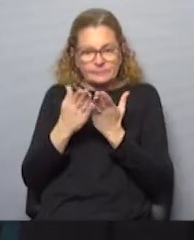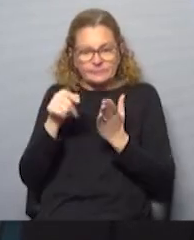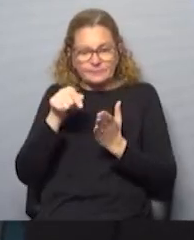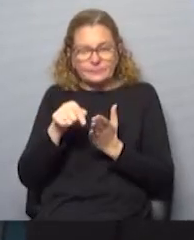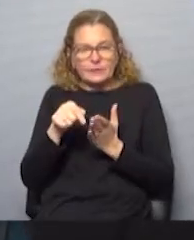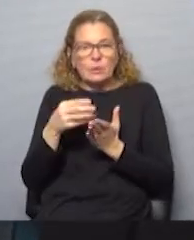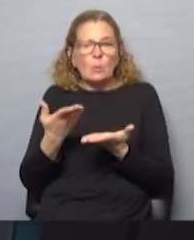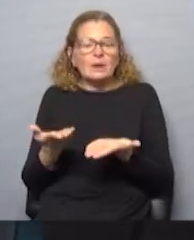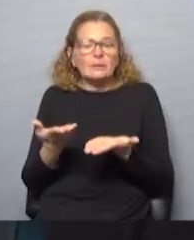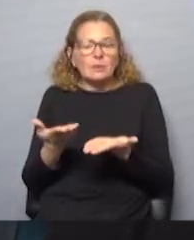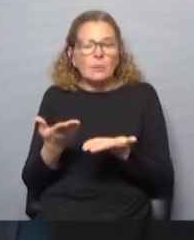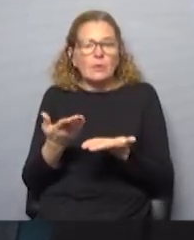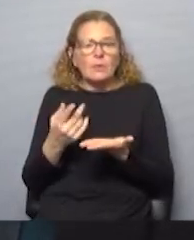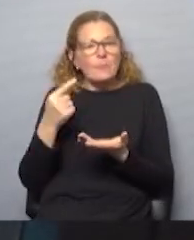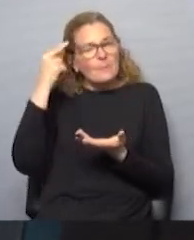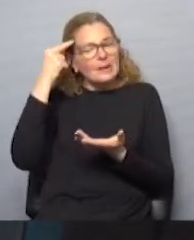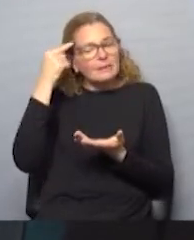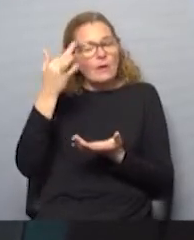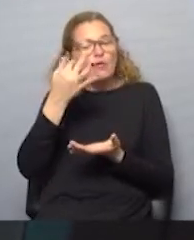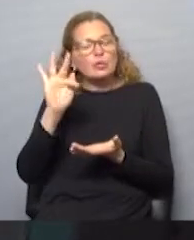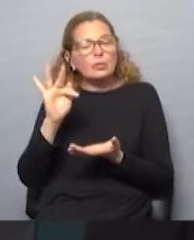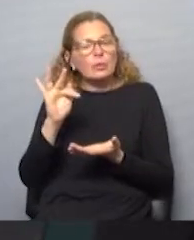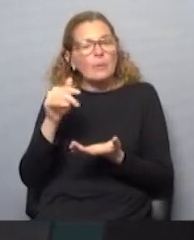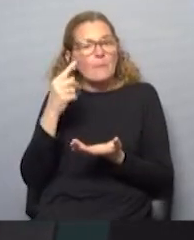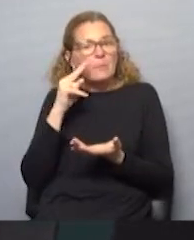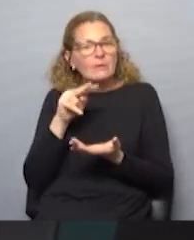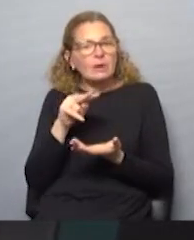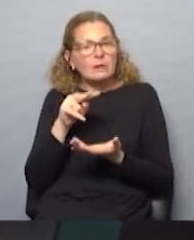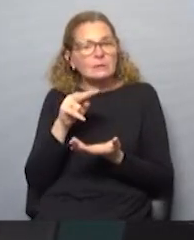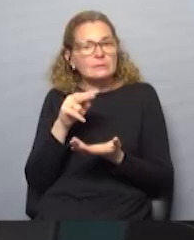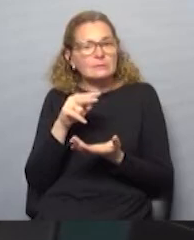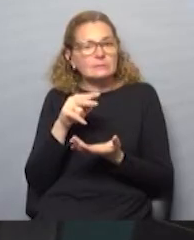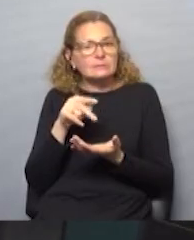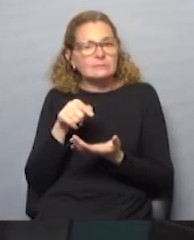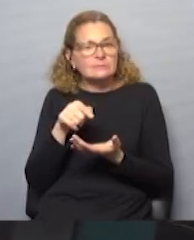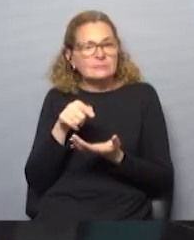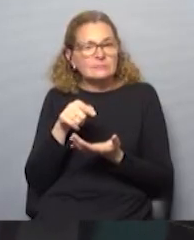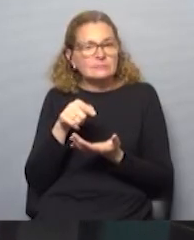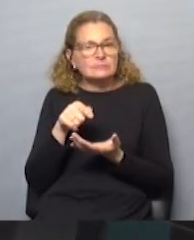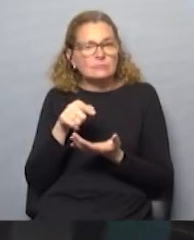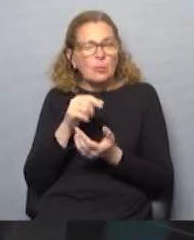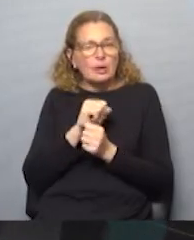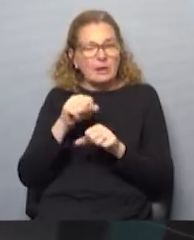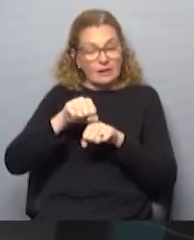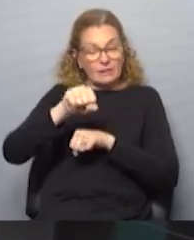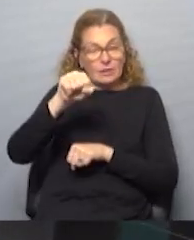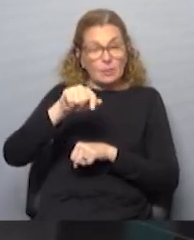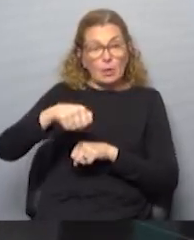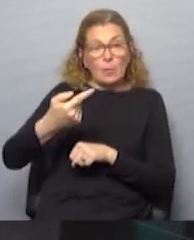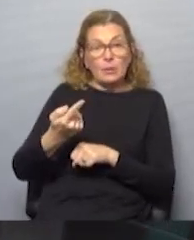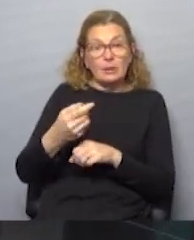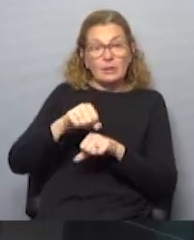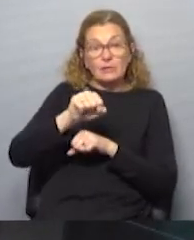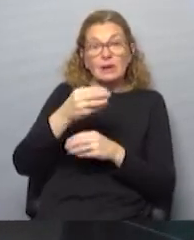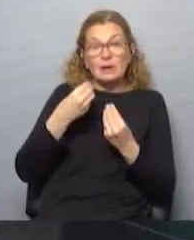cuáles son las perspectivas que tengo hacia adelante y empiezas a ver que de repente te puede recibir pero después que te recibís que